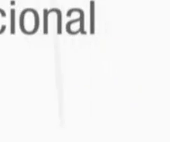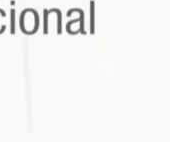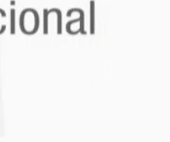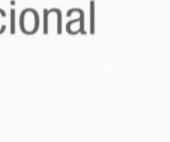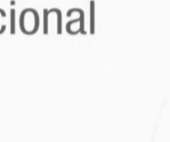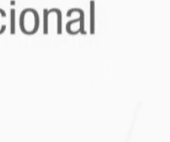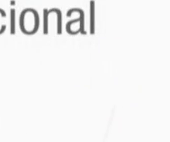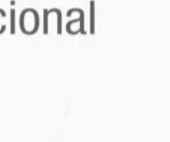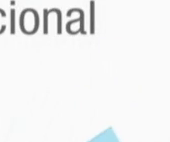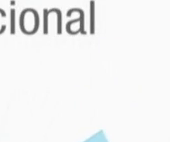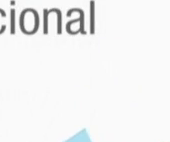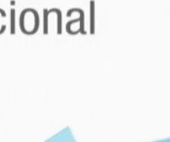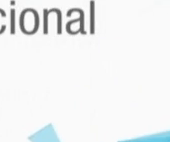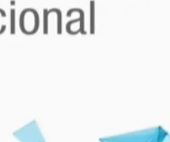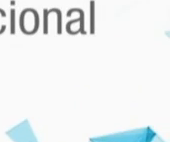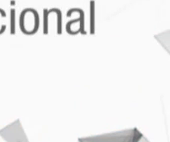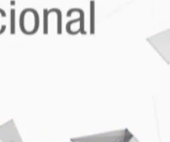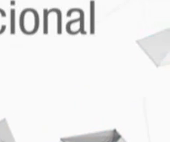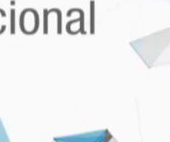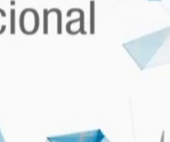Inicio de espacio promocional.